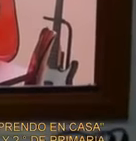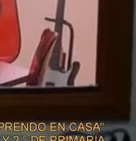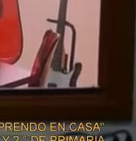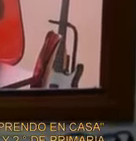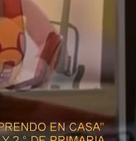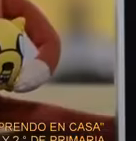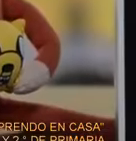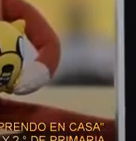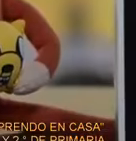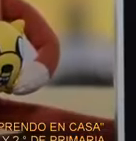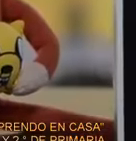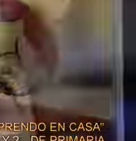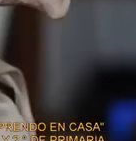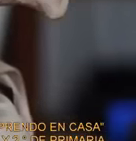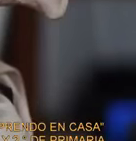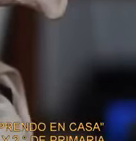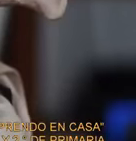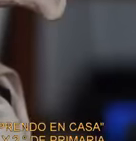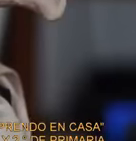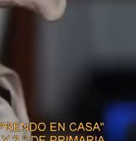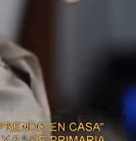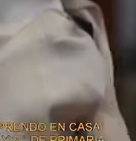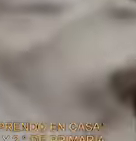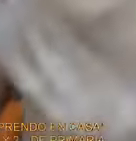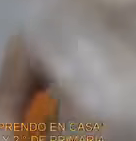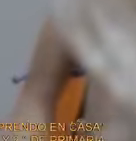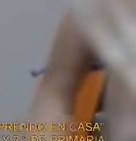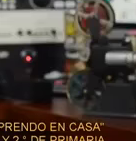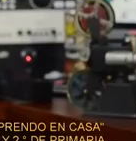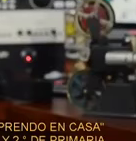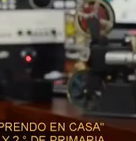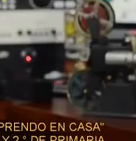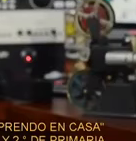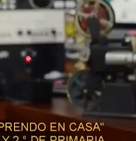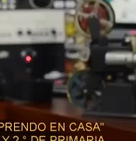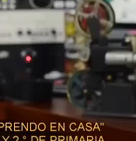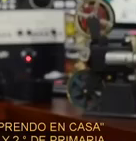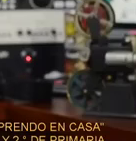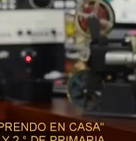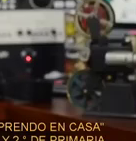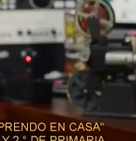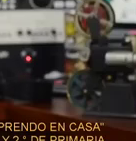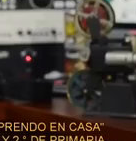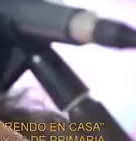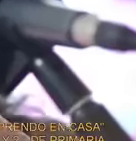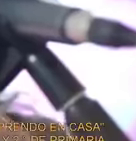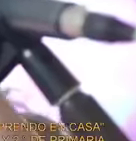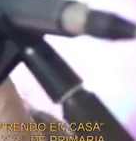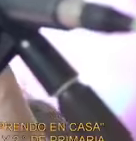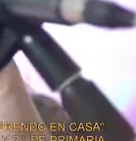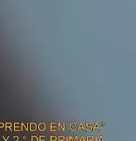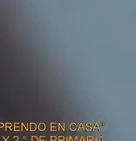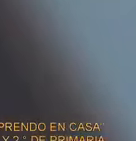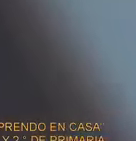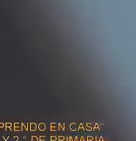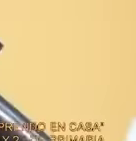radio. Me gusta que la gente hable acerca de sus intereses y opiniones.